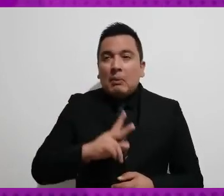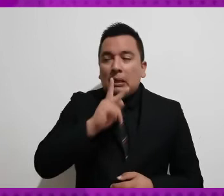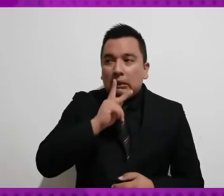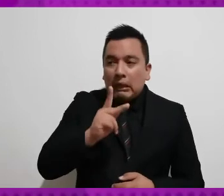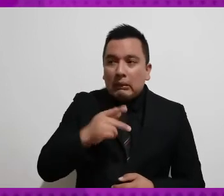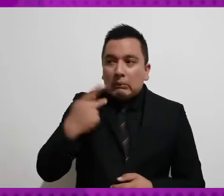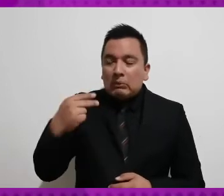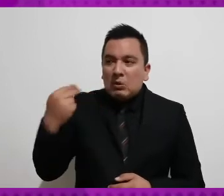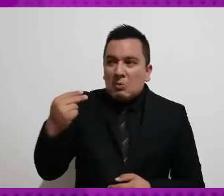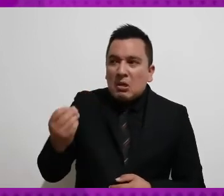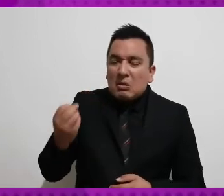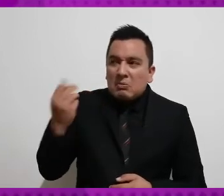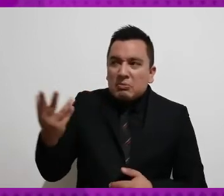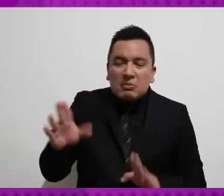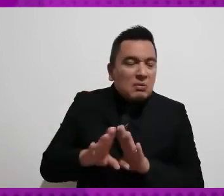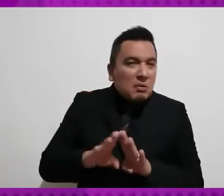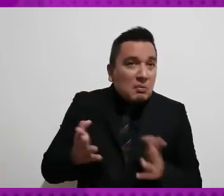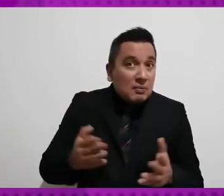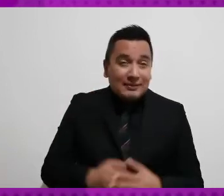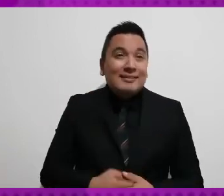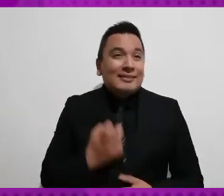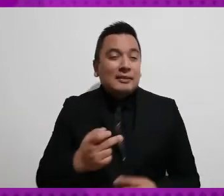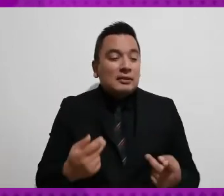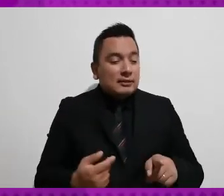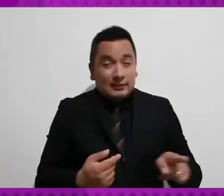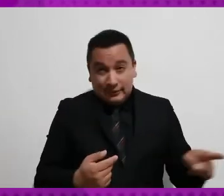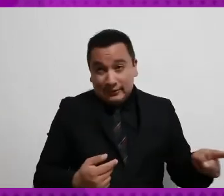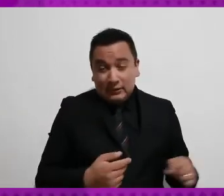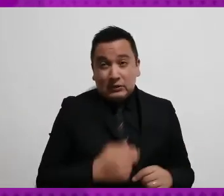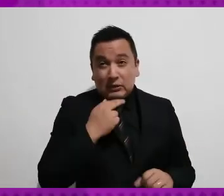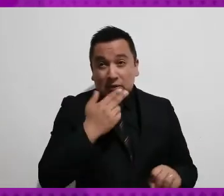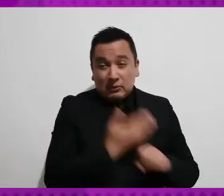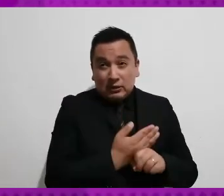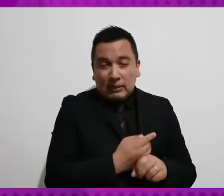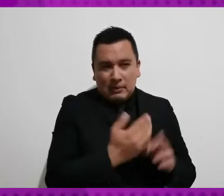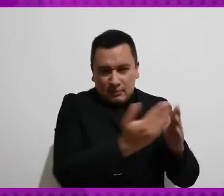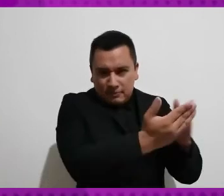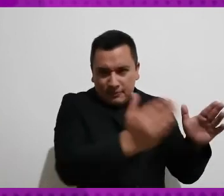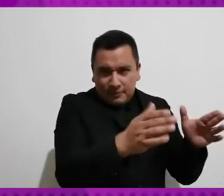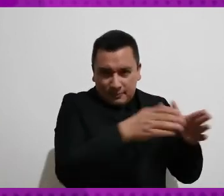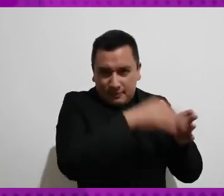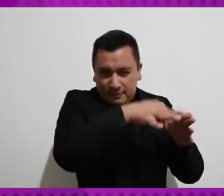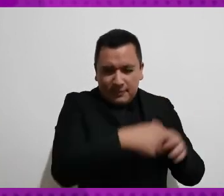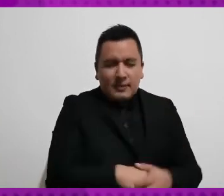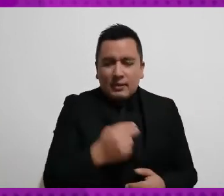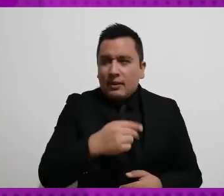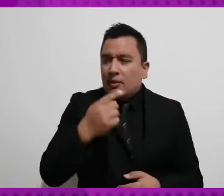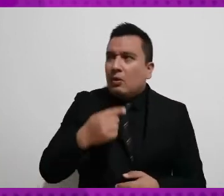Y entonces, todos los funcionarios de mesa directiva de casilla deberán dirigirse a la o el